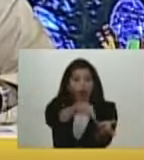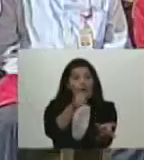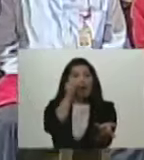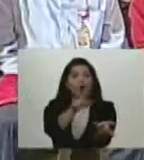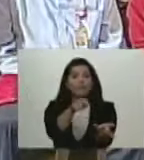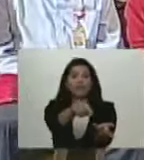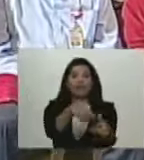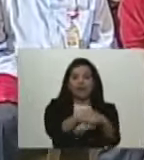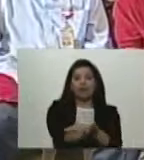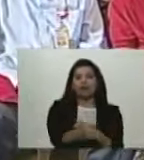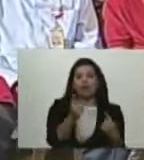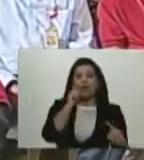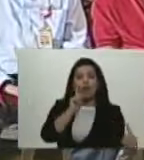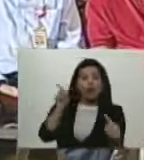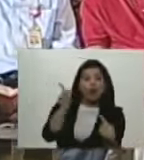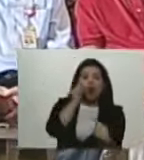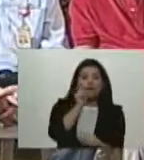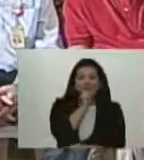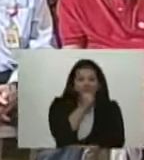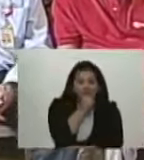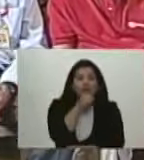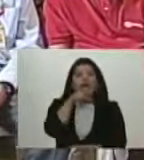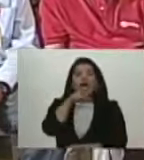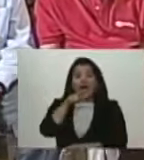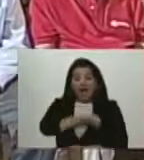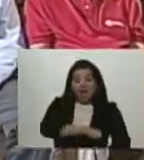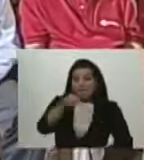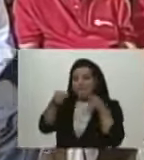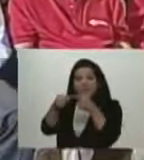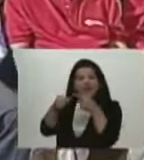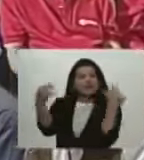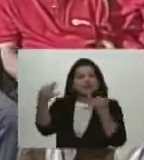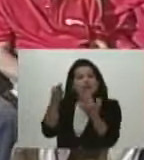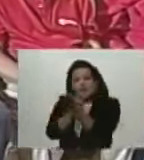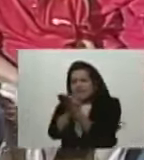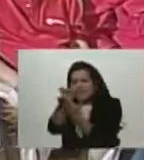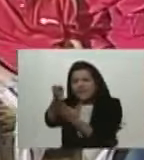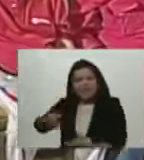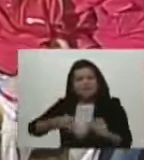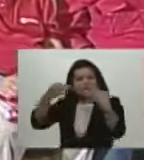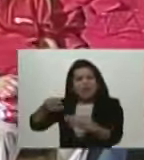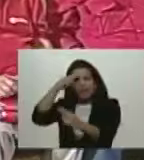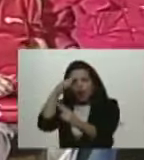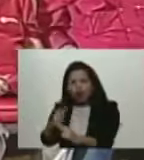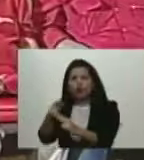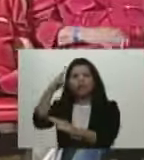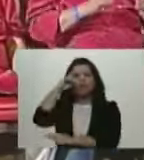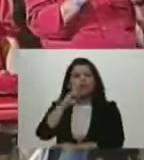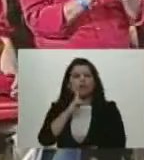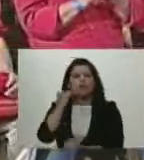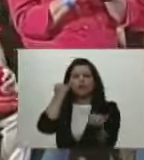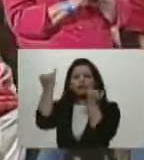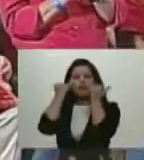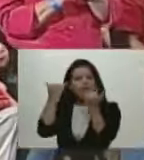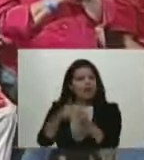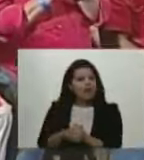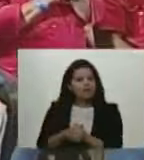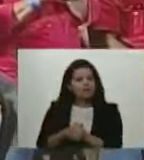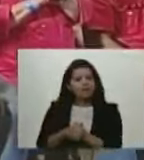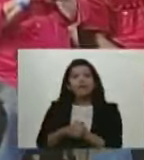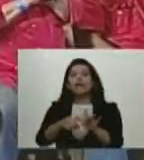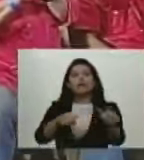Rafael Urdaneta en la espada de la lealtad absoluta a la idea de Bolívar, más allá de